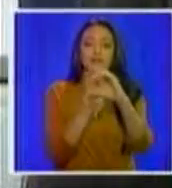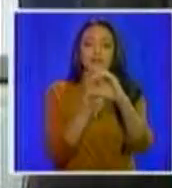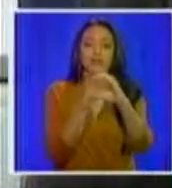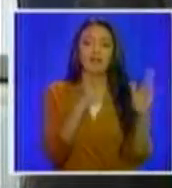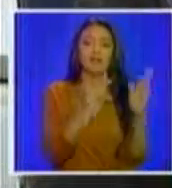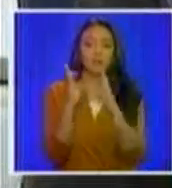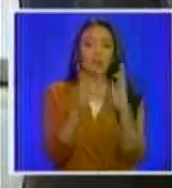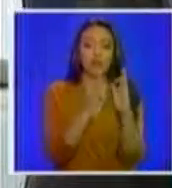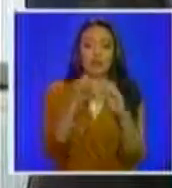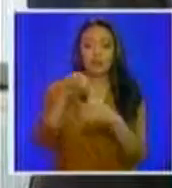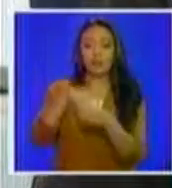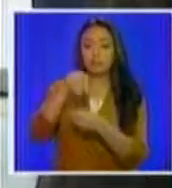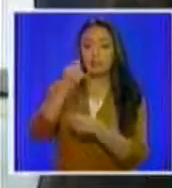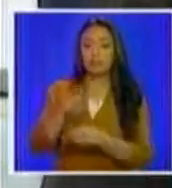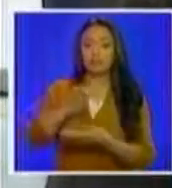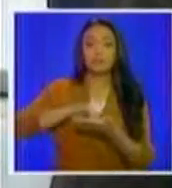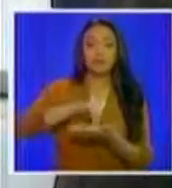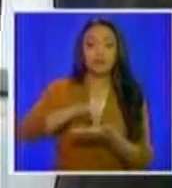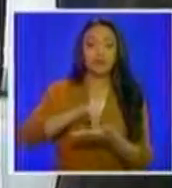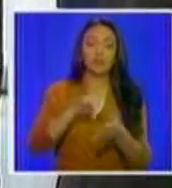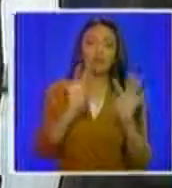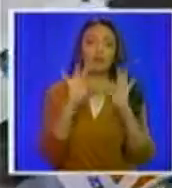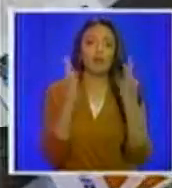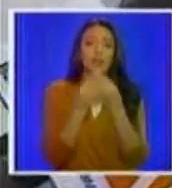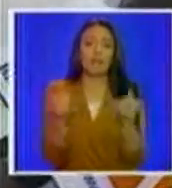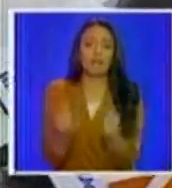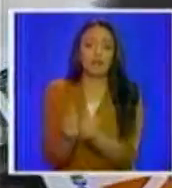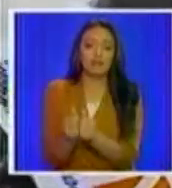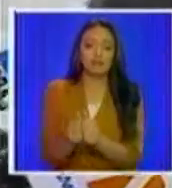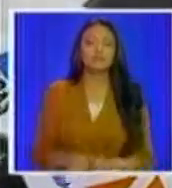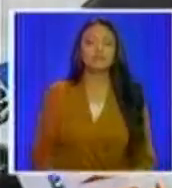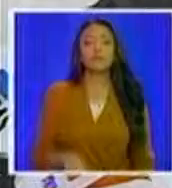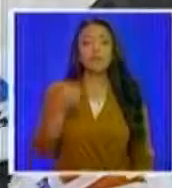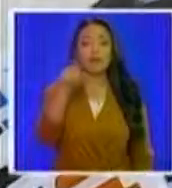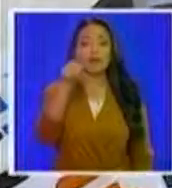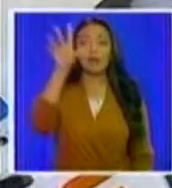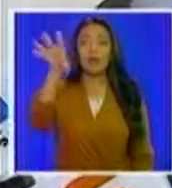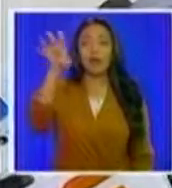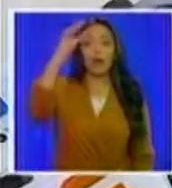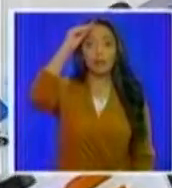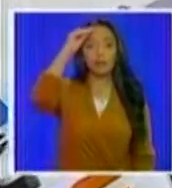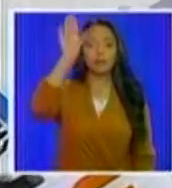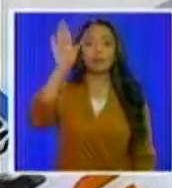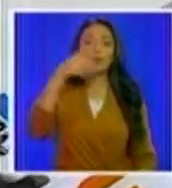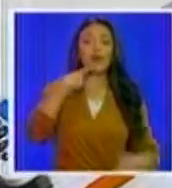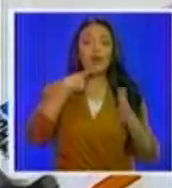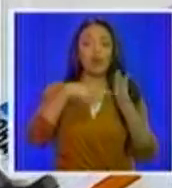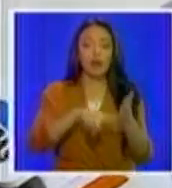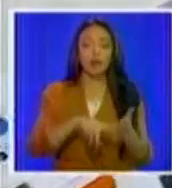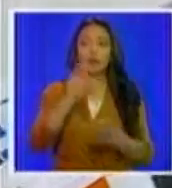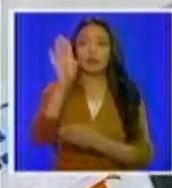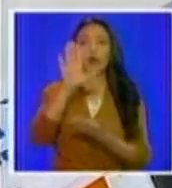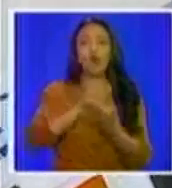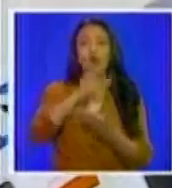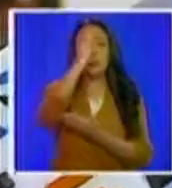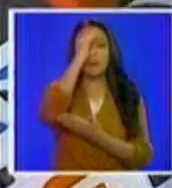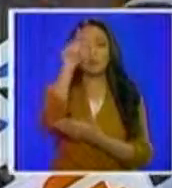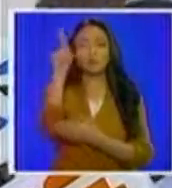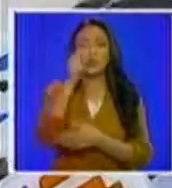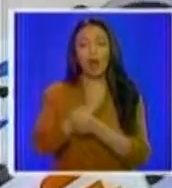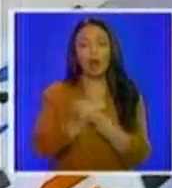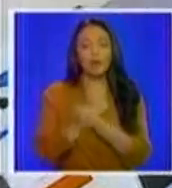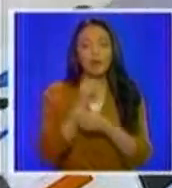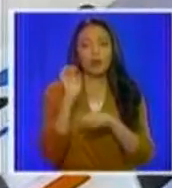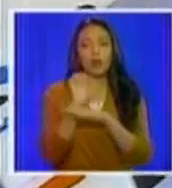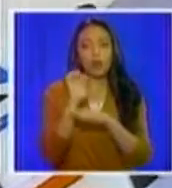sus integrantes se convirtieron como la familia misma. Su legado de ejemplo y de amor a la patria realmente